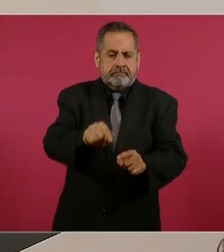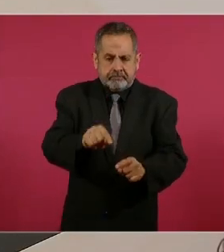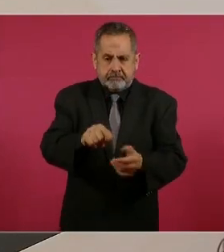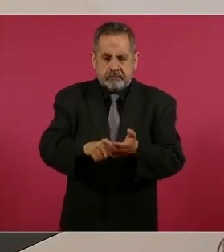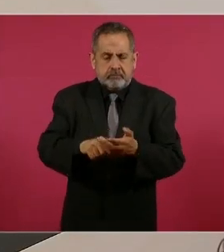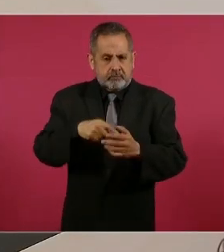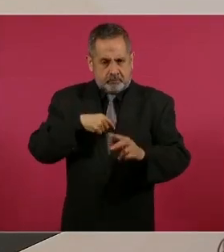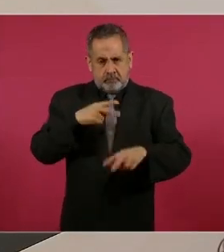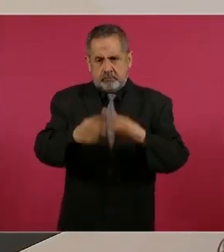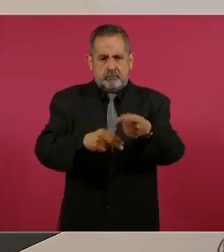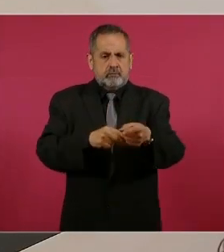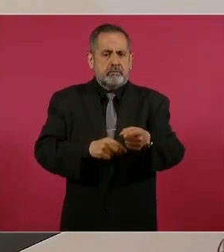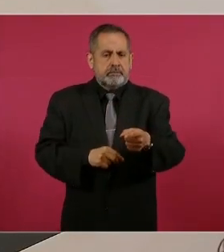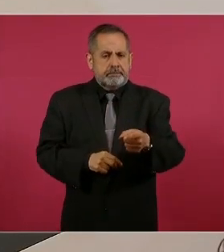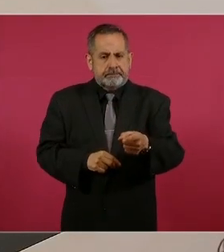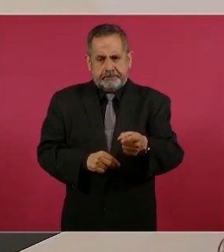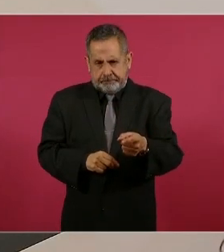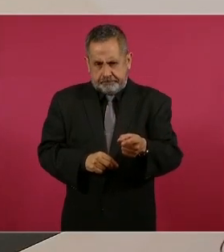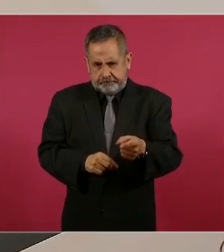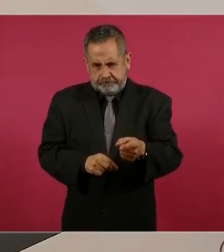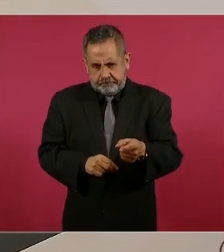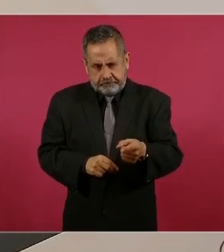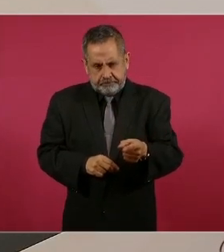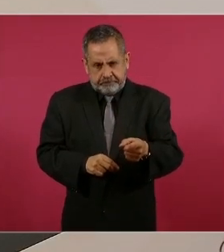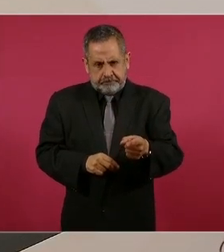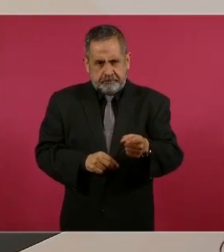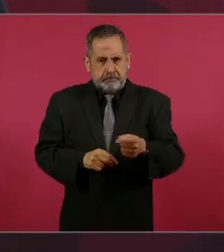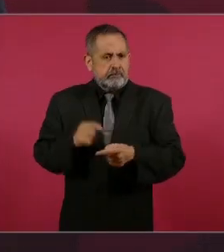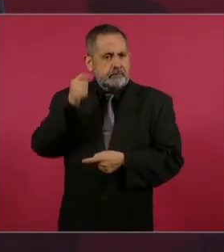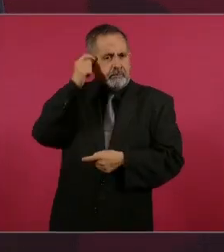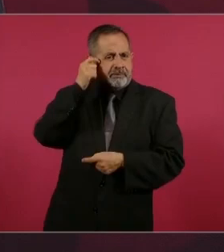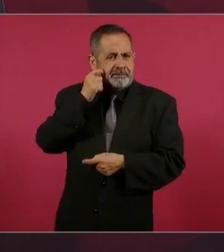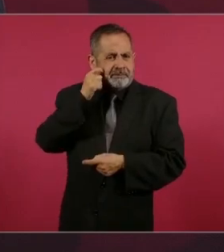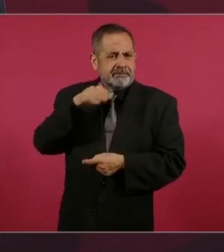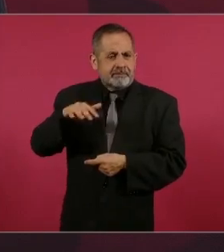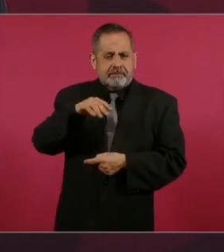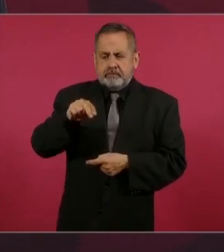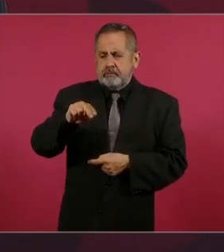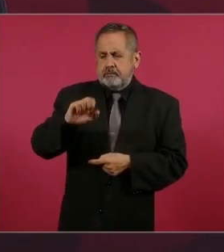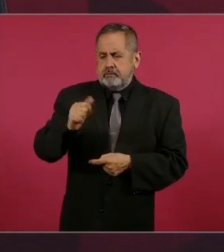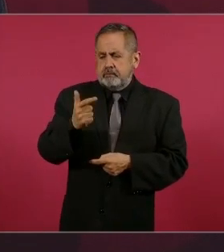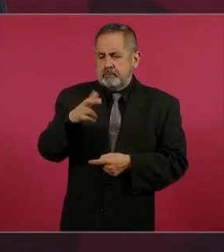vaya a Guerrero Negro